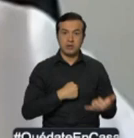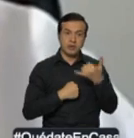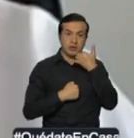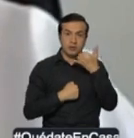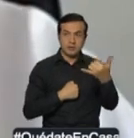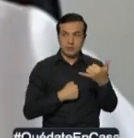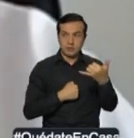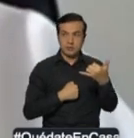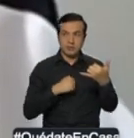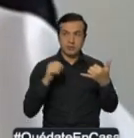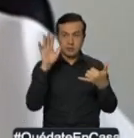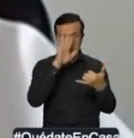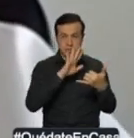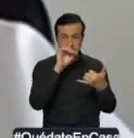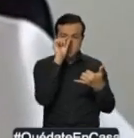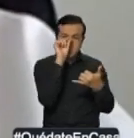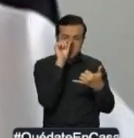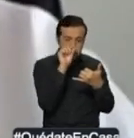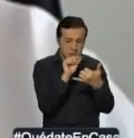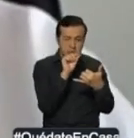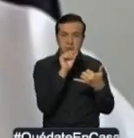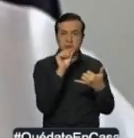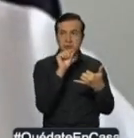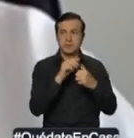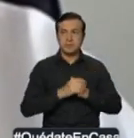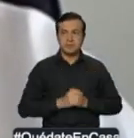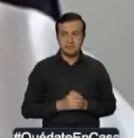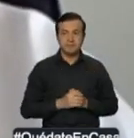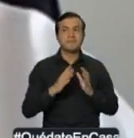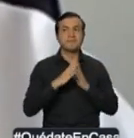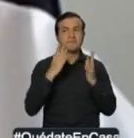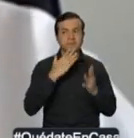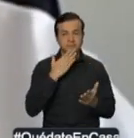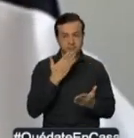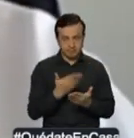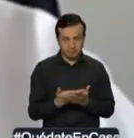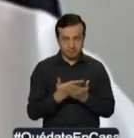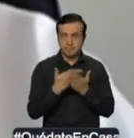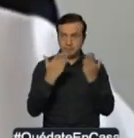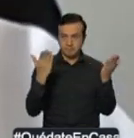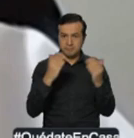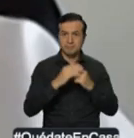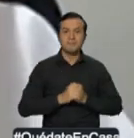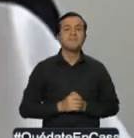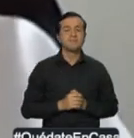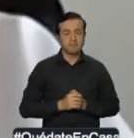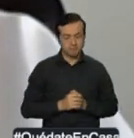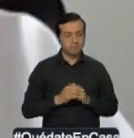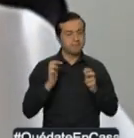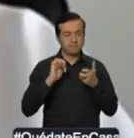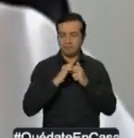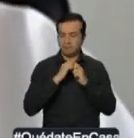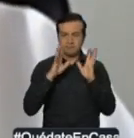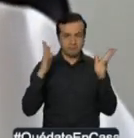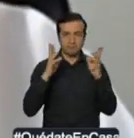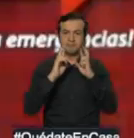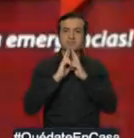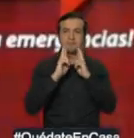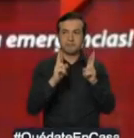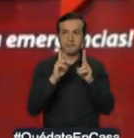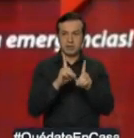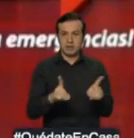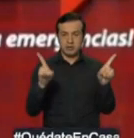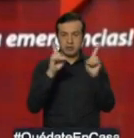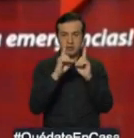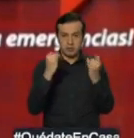se ve demasiado pequeño claro doctor no hay problema y los presento en los juegos no hay problema comentó los datos de